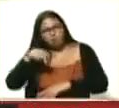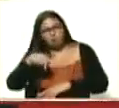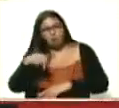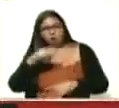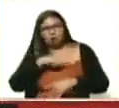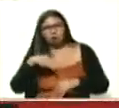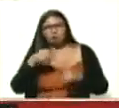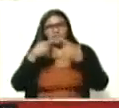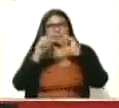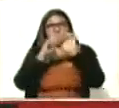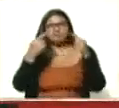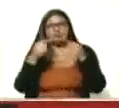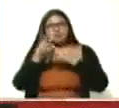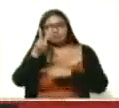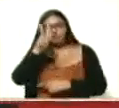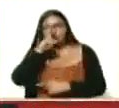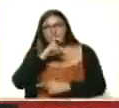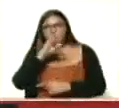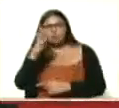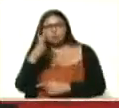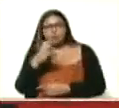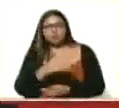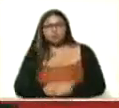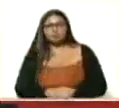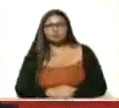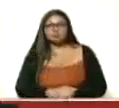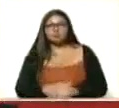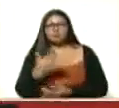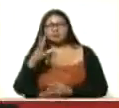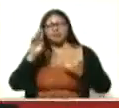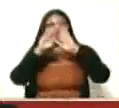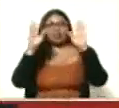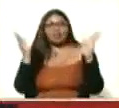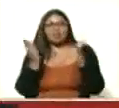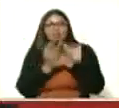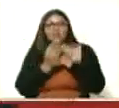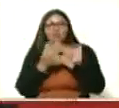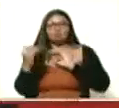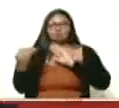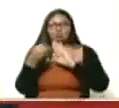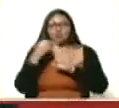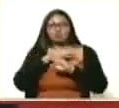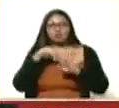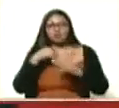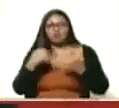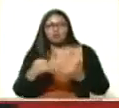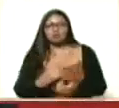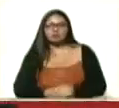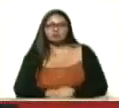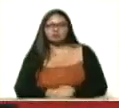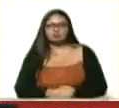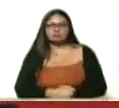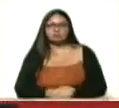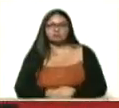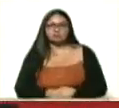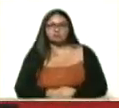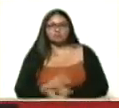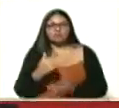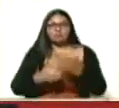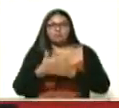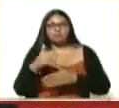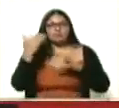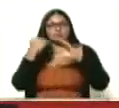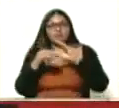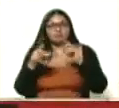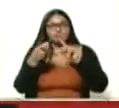a diferencia de hace 2 años que teníamos, parecía que tuviéramos el mundo contra nosotros, pues hoy en día son más los mensajes positivos